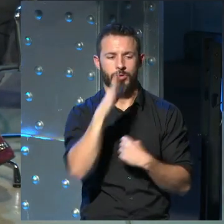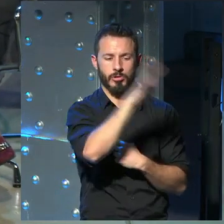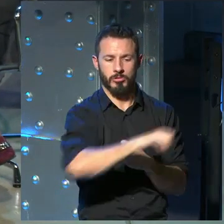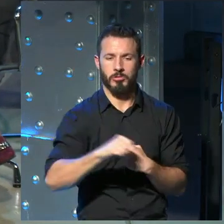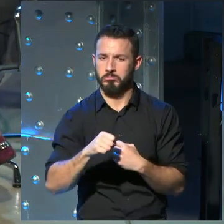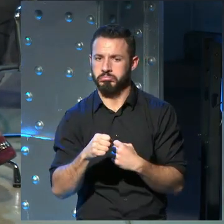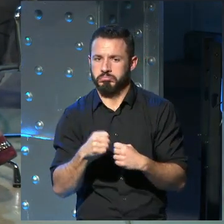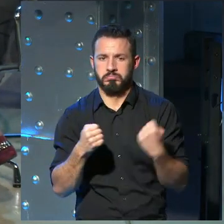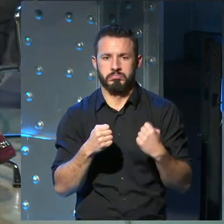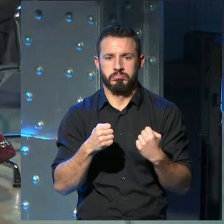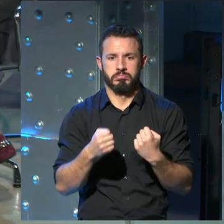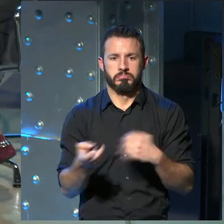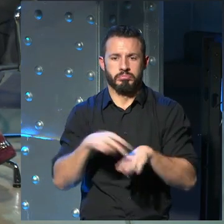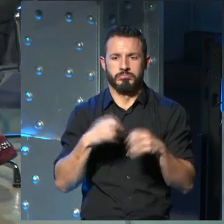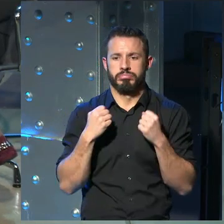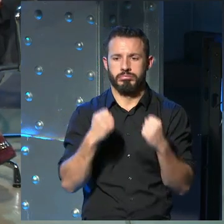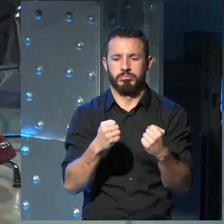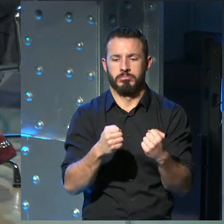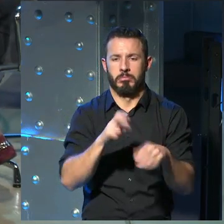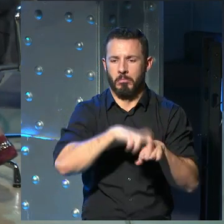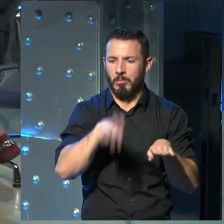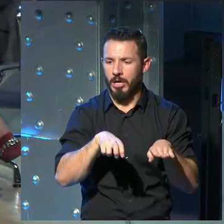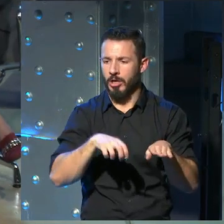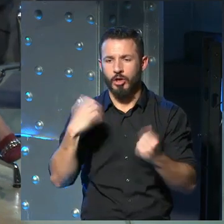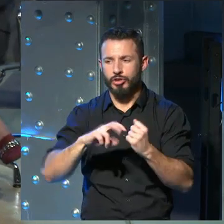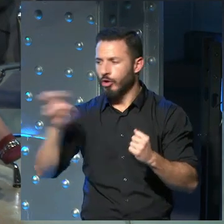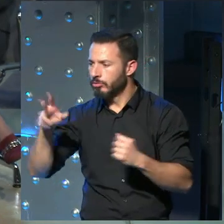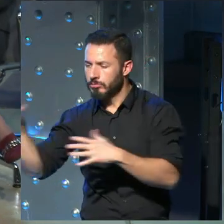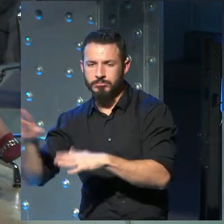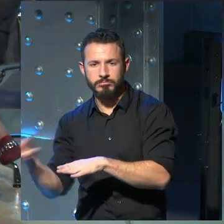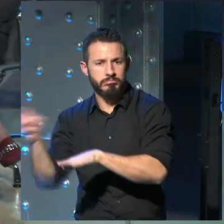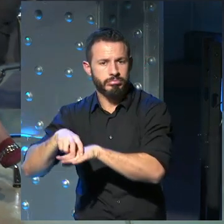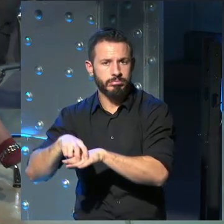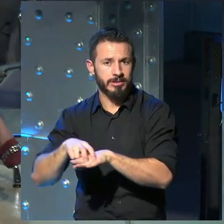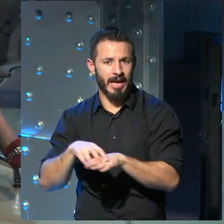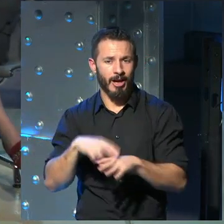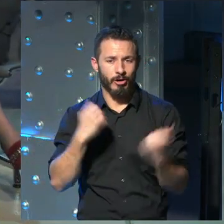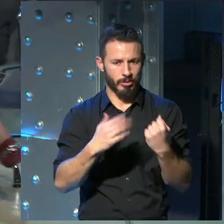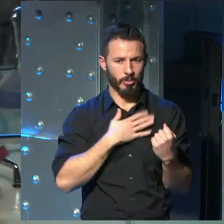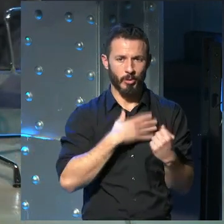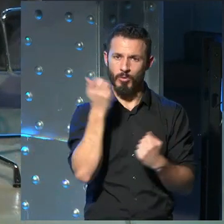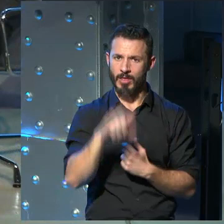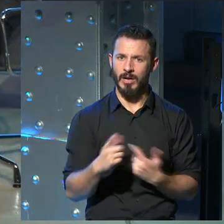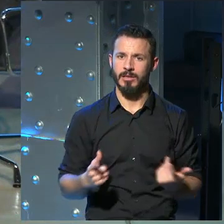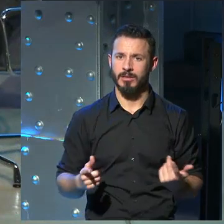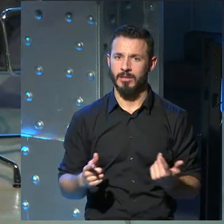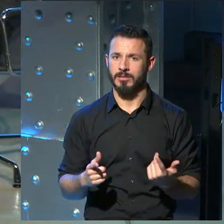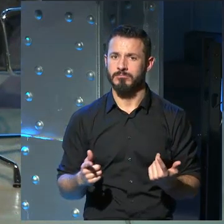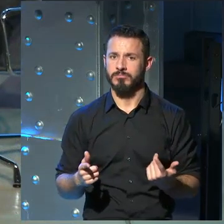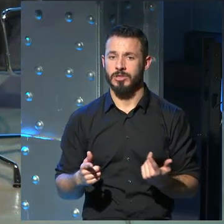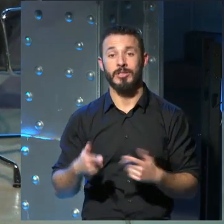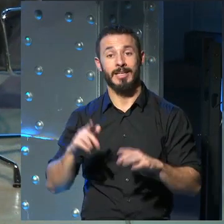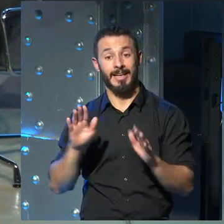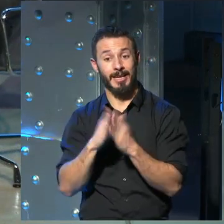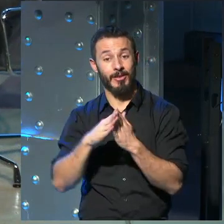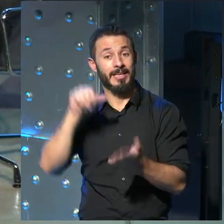dejas en un momento, coges otro cuando te vas. Es decir, ya no necesitas tu coche propio. Y las nuevas generaciones, también lo recoges muy bien en Smart Cities,